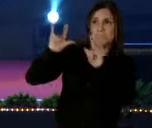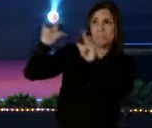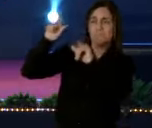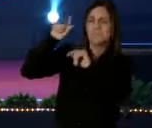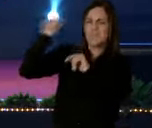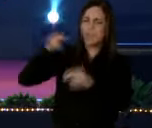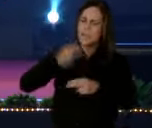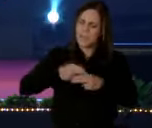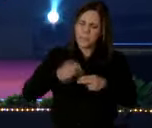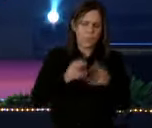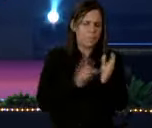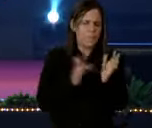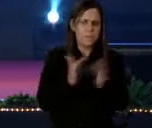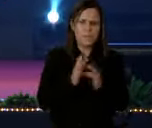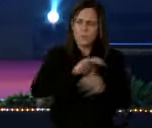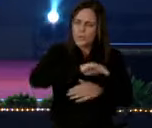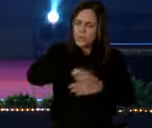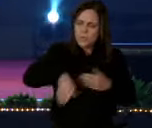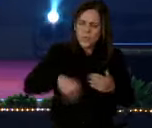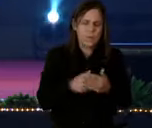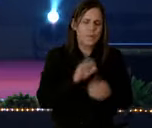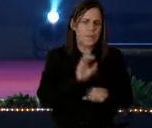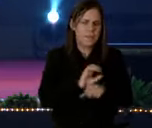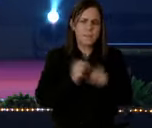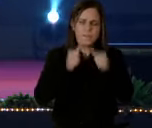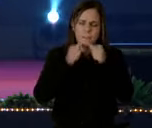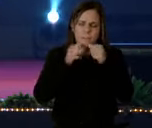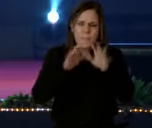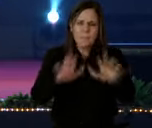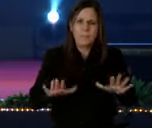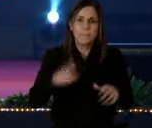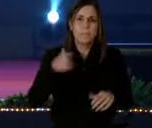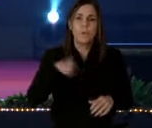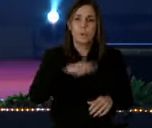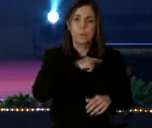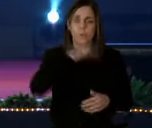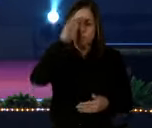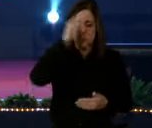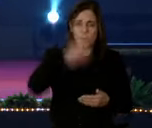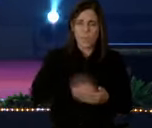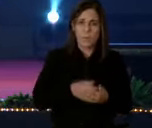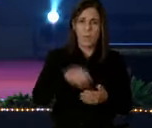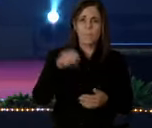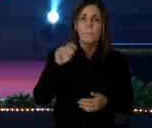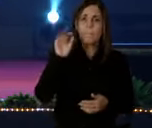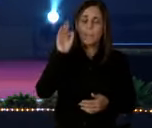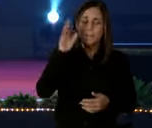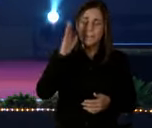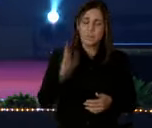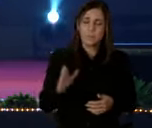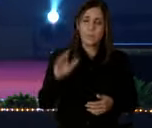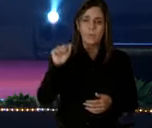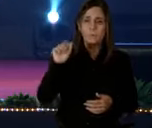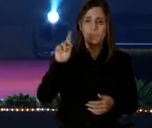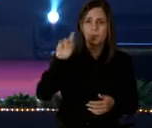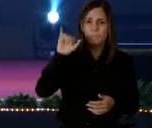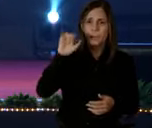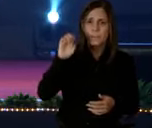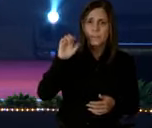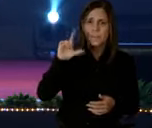de Jesús, todas y cada una bendecida. También nuestro hijo Ariel, pastor Ariel de Vega Baja, está también